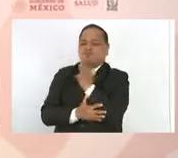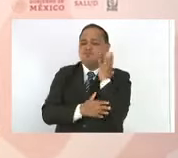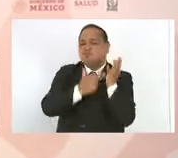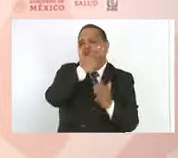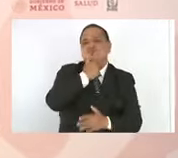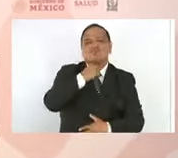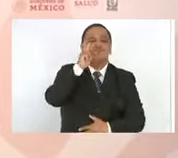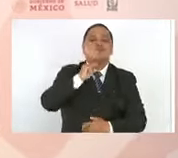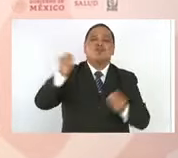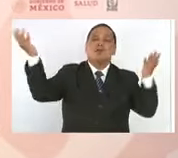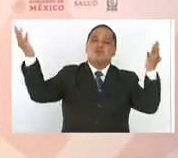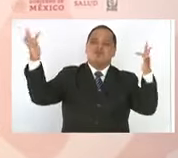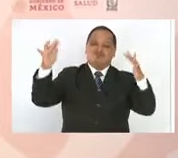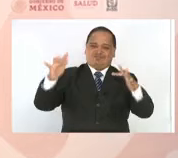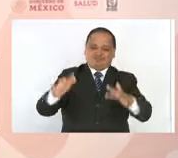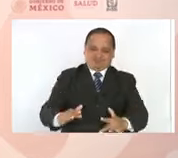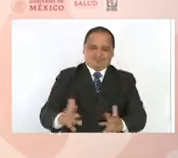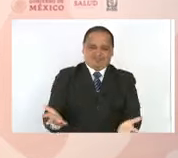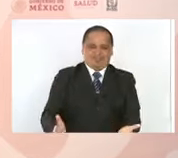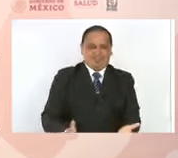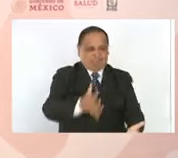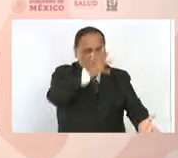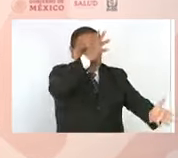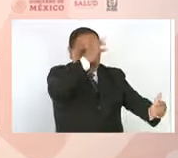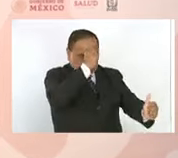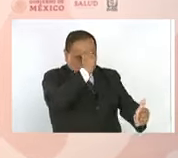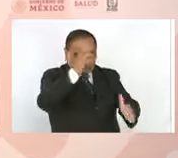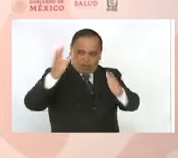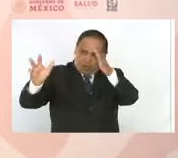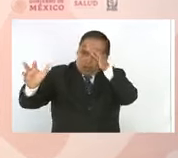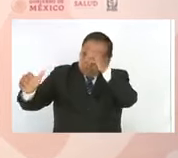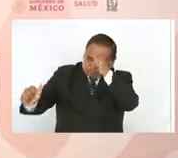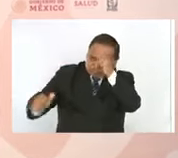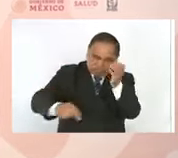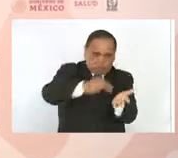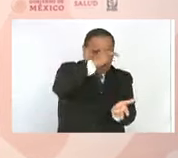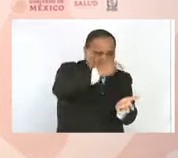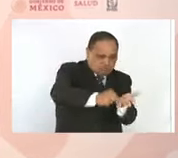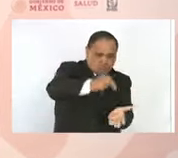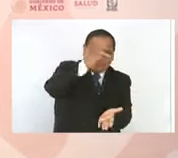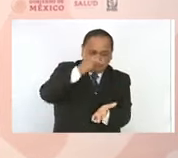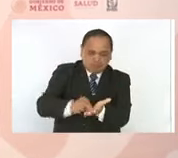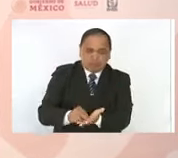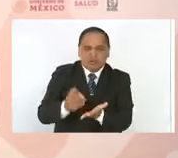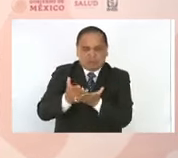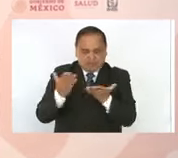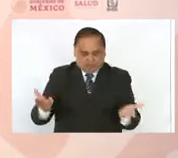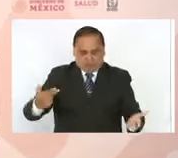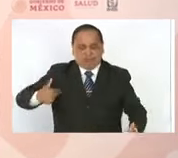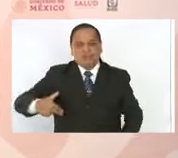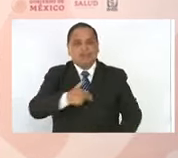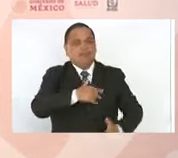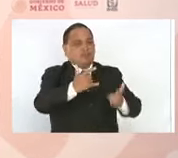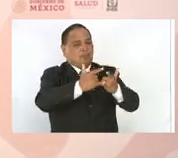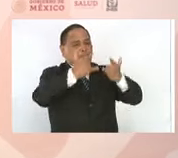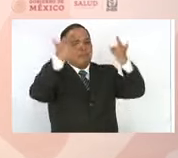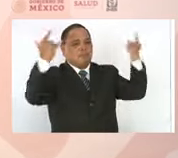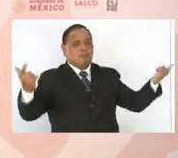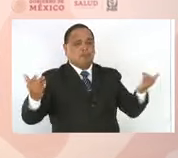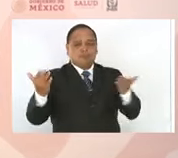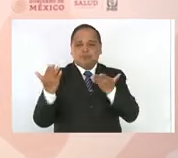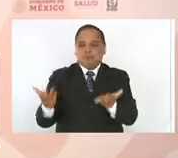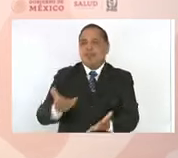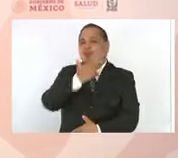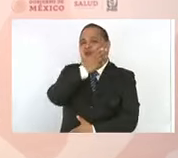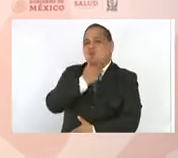ellos. Gracias a esta firma de convenios, gracias a esta solidaridad entre nuestros pueblos, hoy tenemos historias como la del doctor Julio Rafael